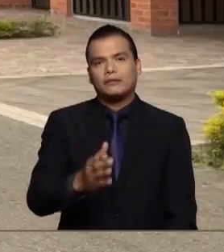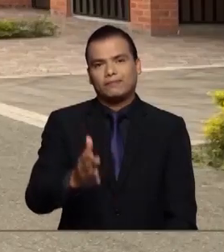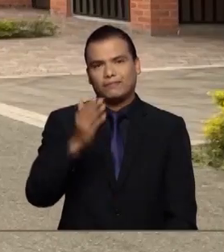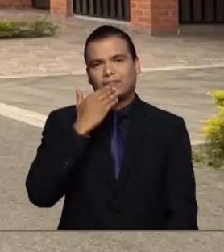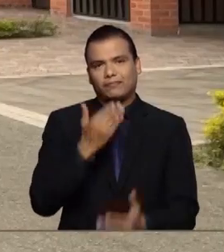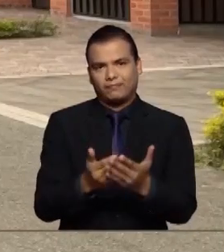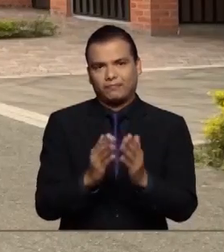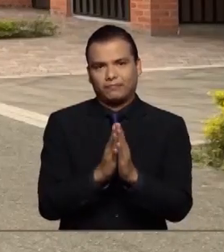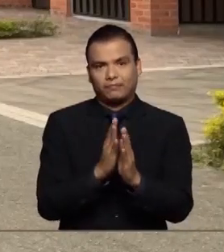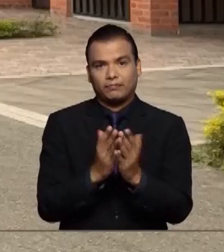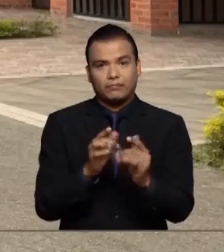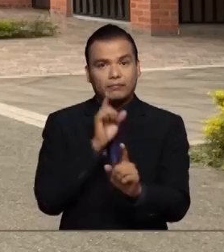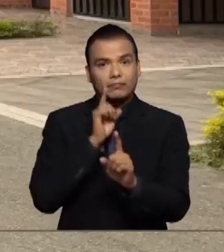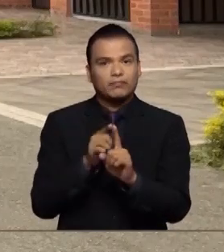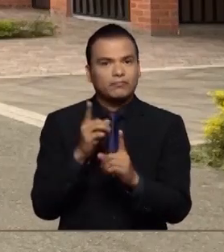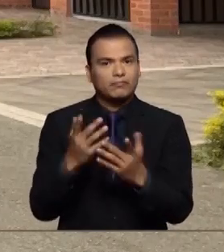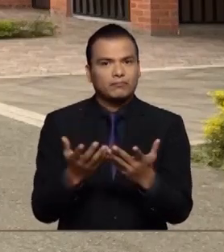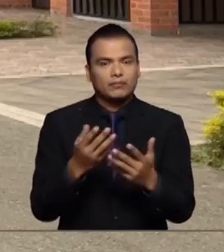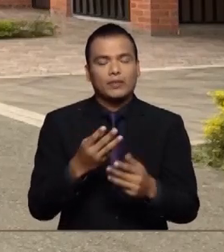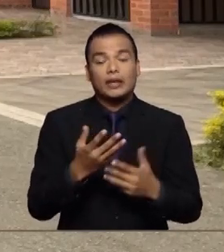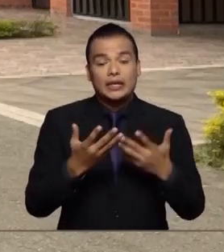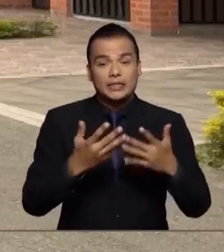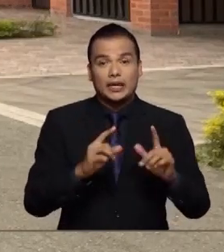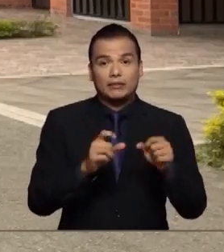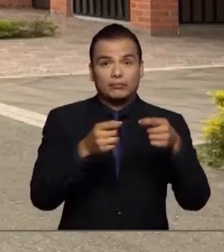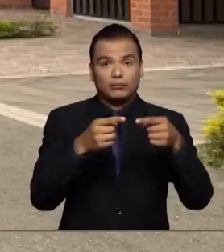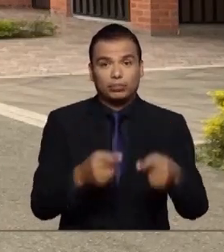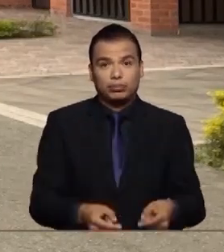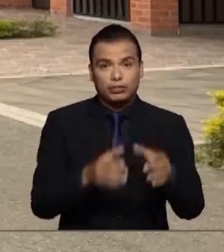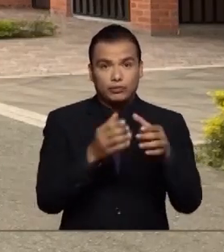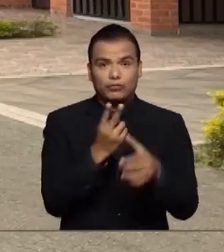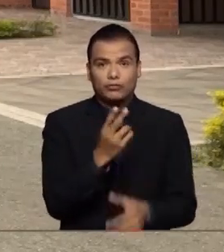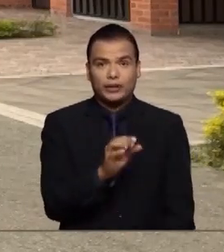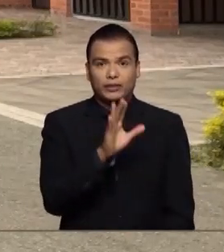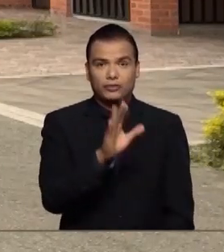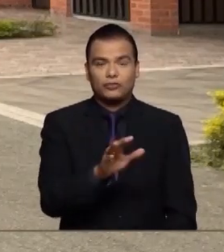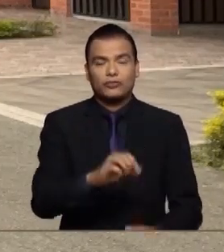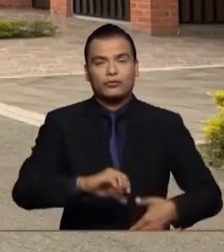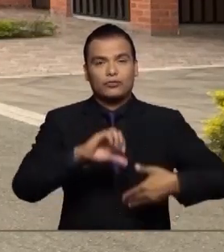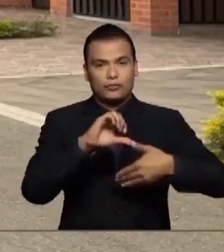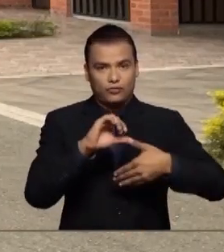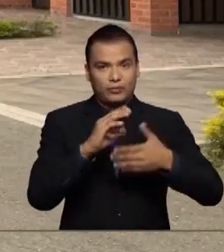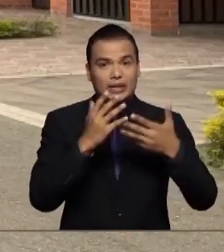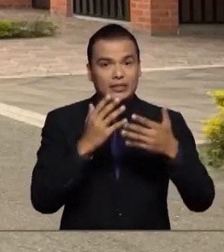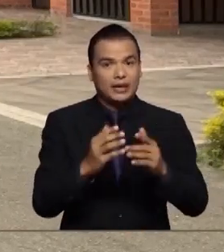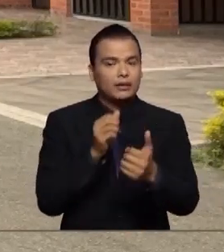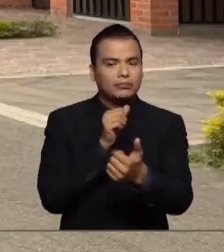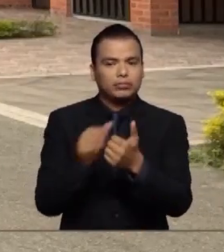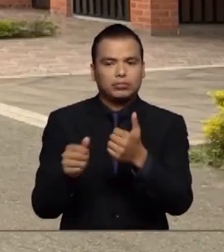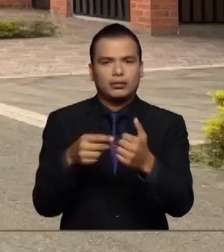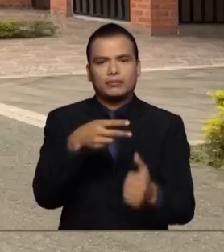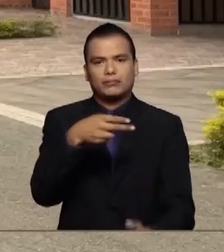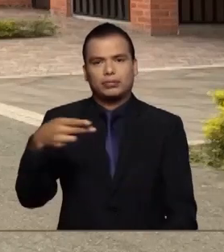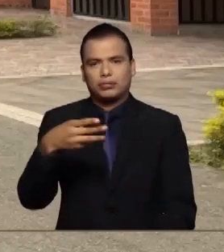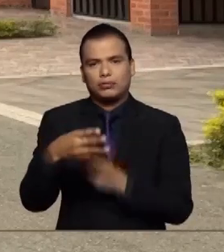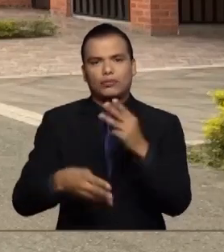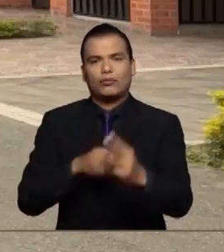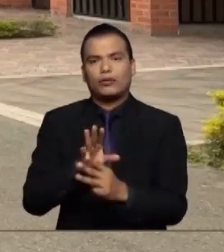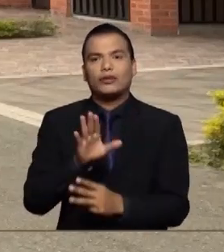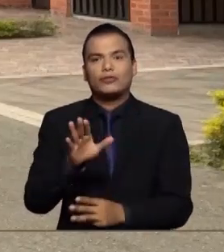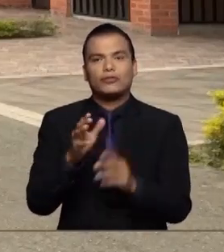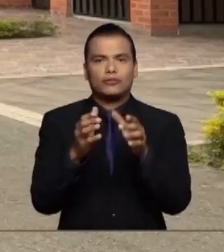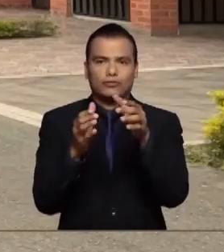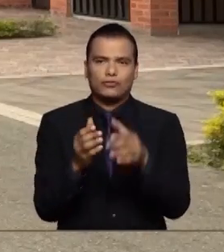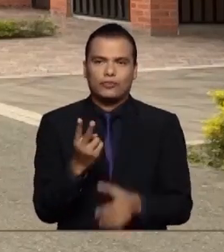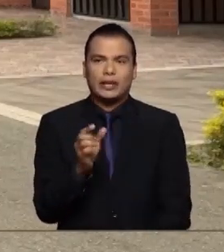objetivo es clasificar a Indonesia en este Suramericano Sub-20. Es por ello que el cuerpo técnico en cabeza de Héctor Cárdenas tiene como principal